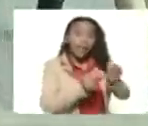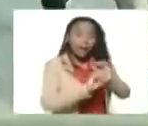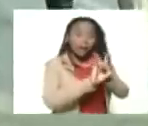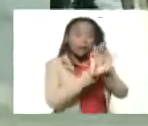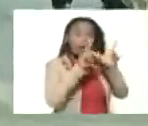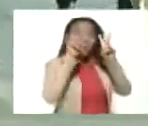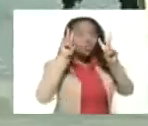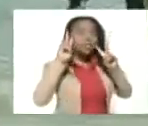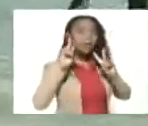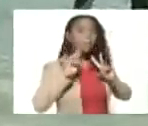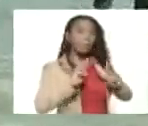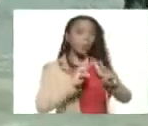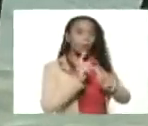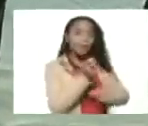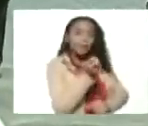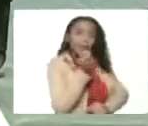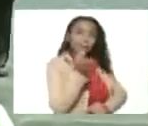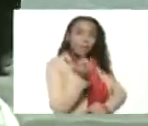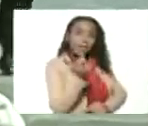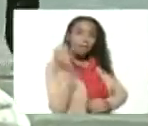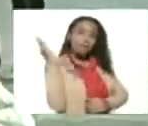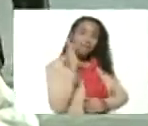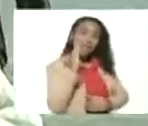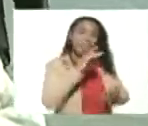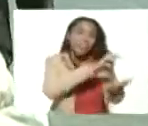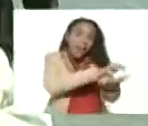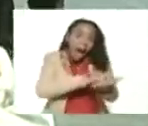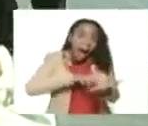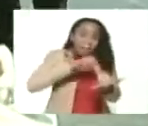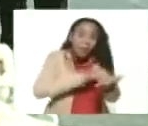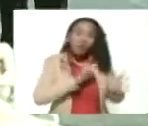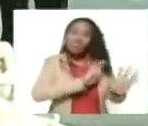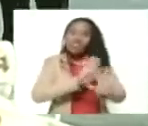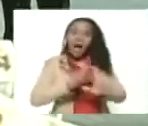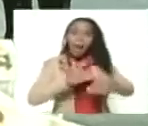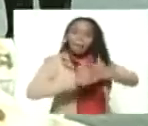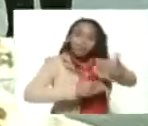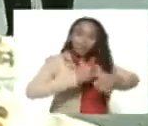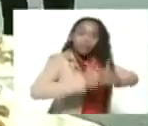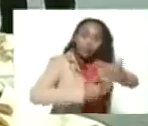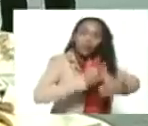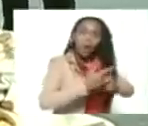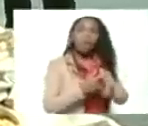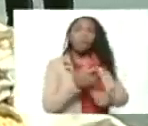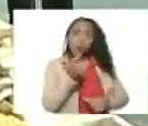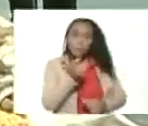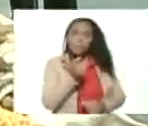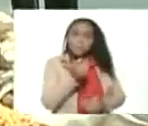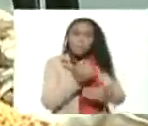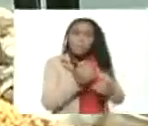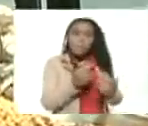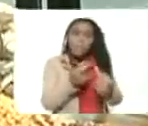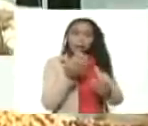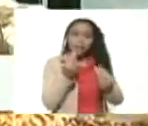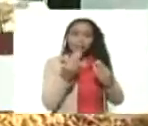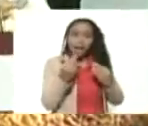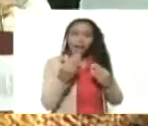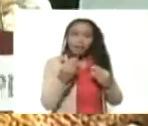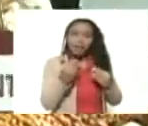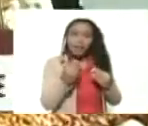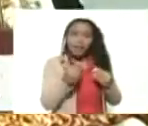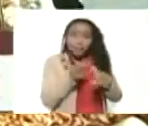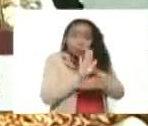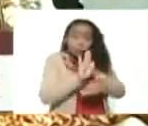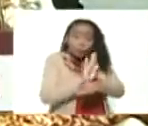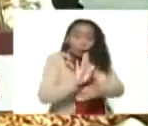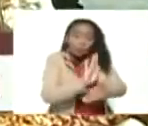certificación de la semilla, porque la semilla viene del campo ya con un procedimiento muy meticuloso para llegar al momento